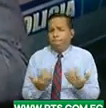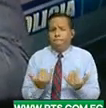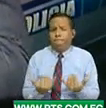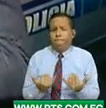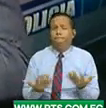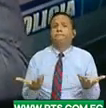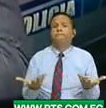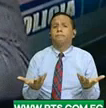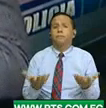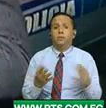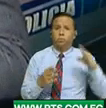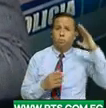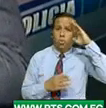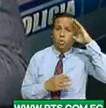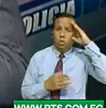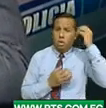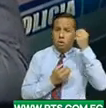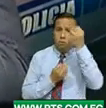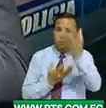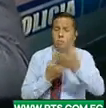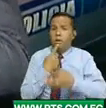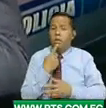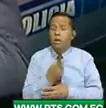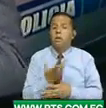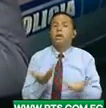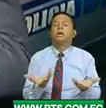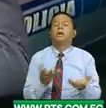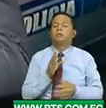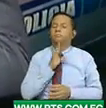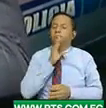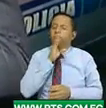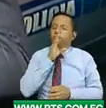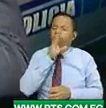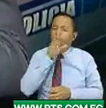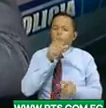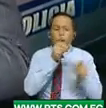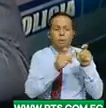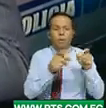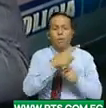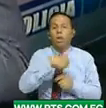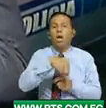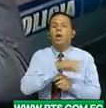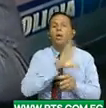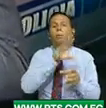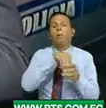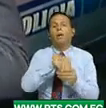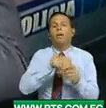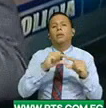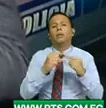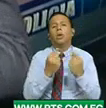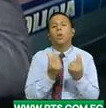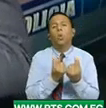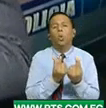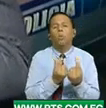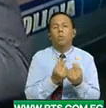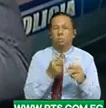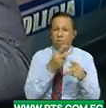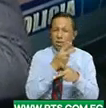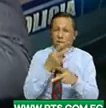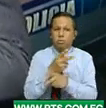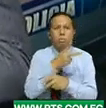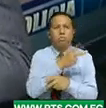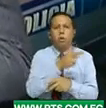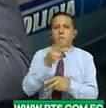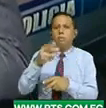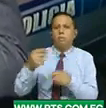lo menos lo que ha dicho la policía, es que en este tipo de casos son precisamente personas o integrantes de organizaciones delictivas los que están acabándose